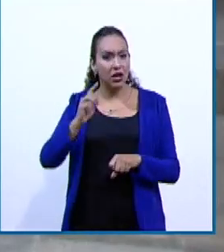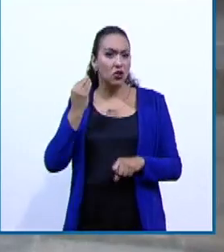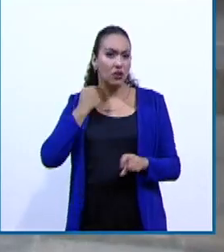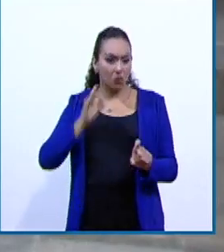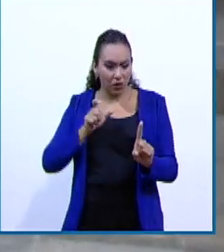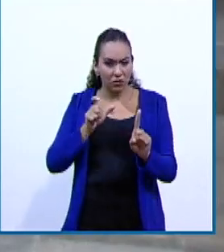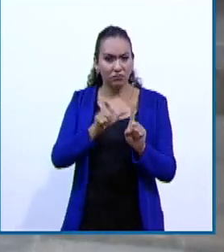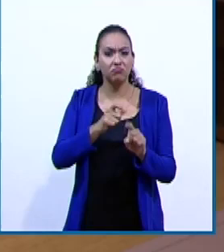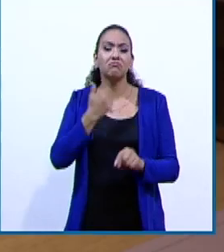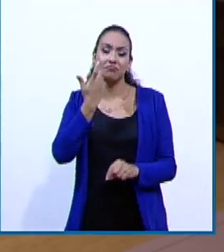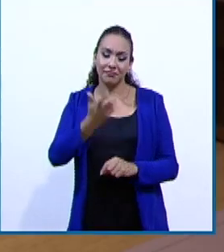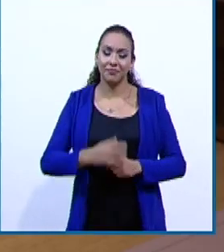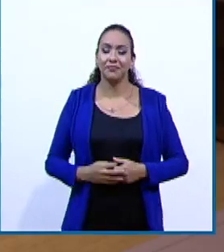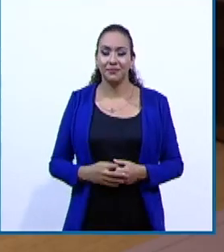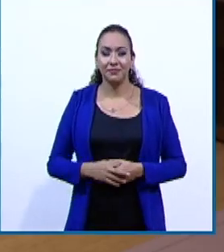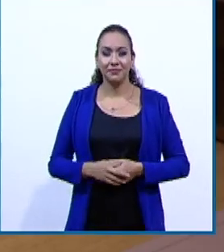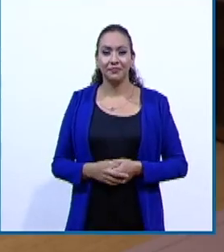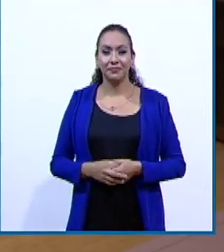información que tenemos.